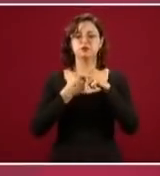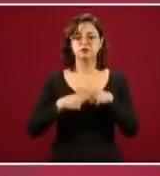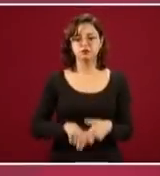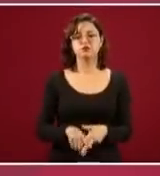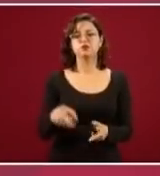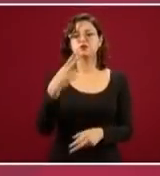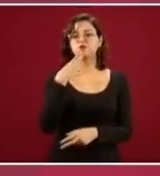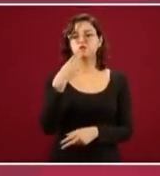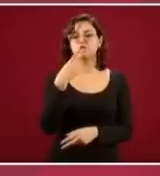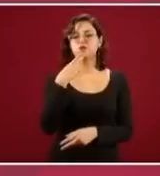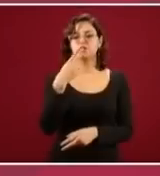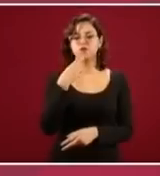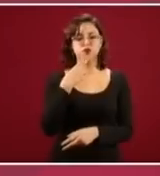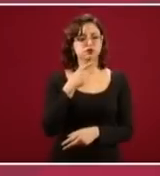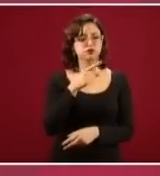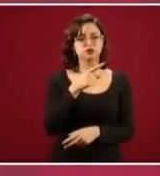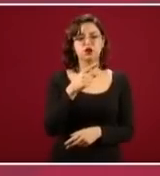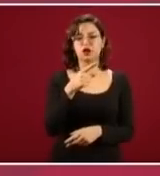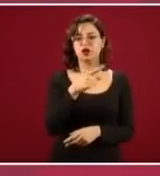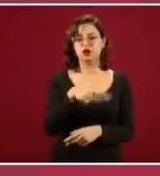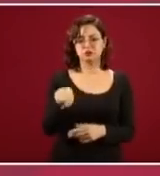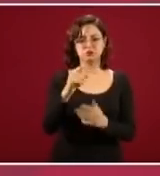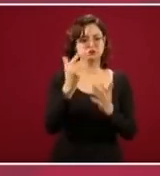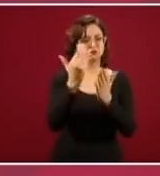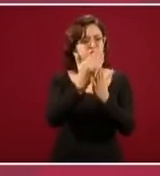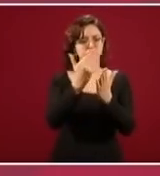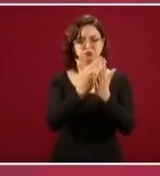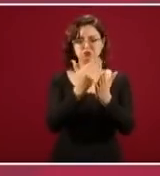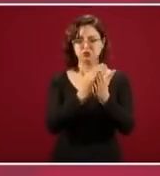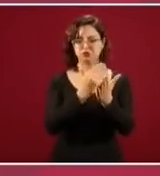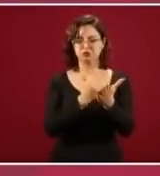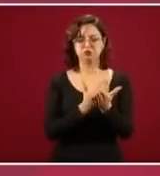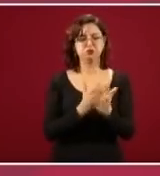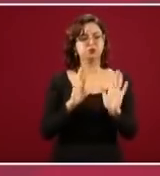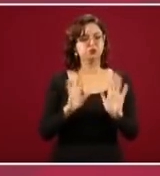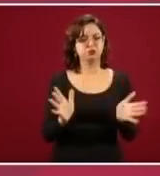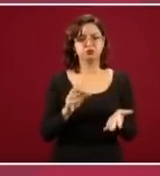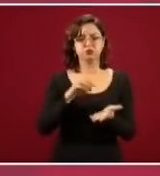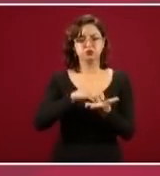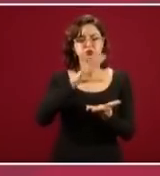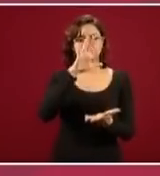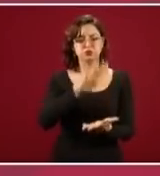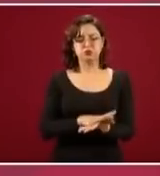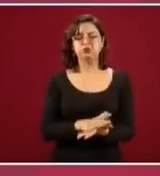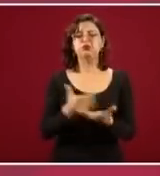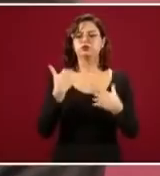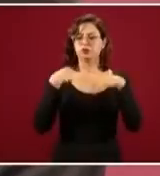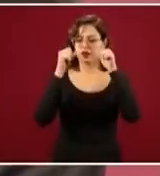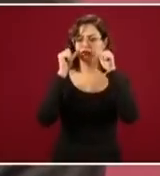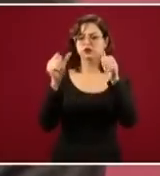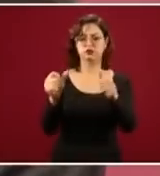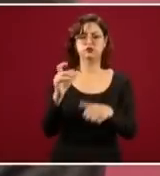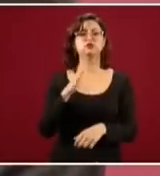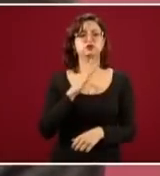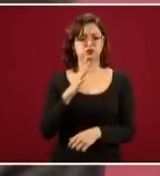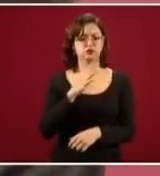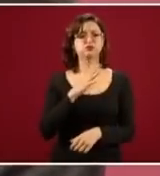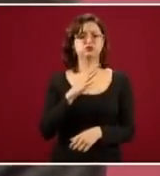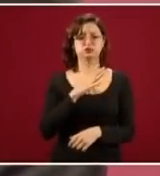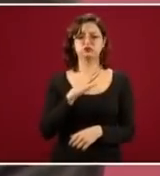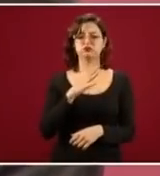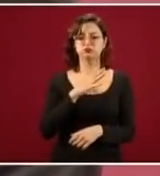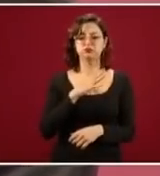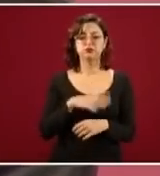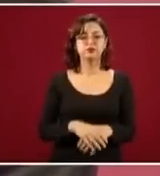las quimioterapias que estaban agendadas. Se está dando la atención y nos